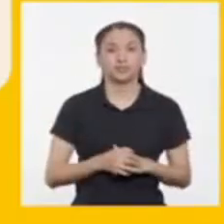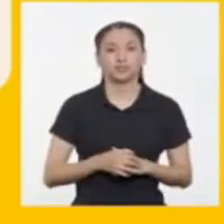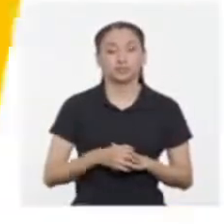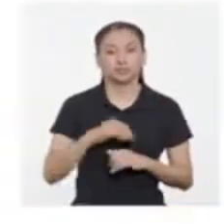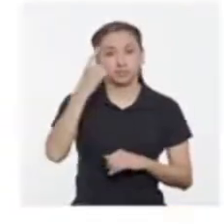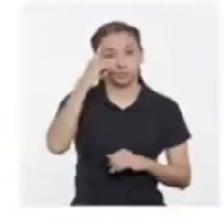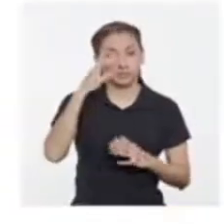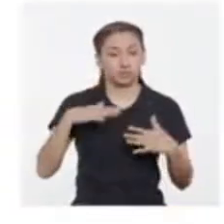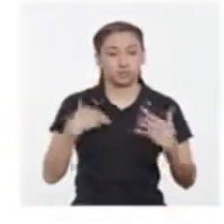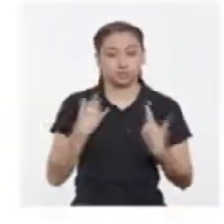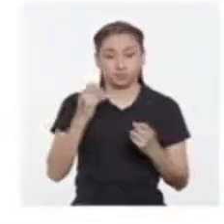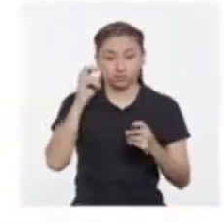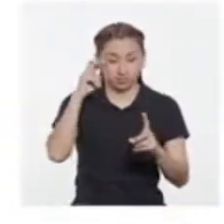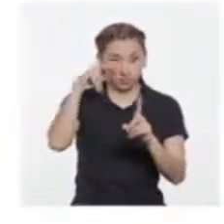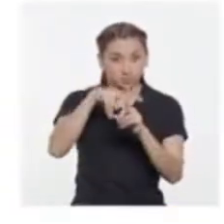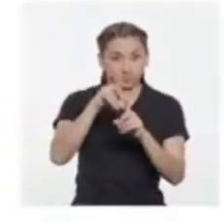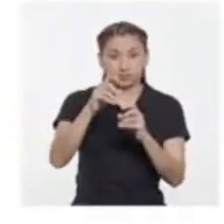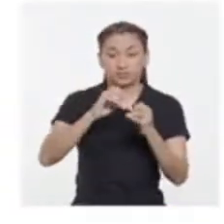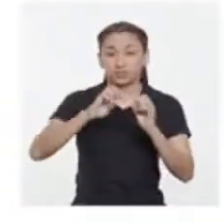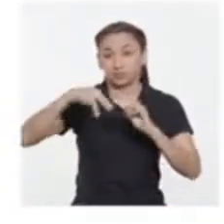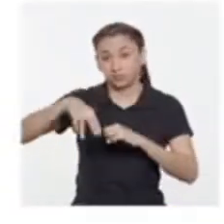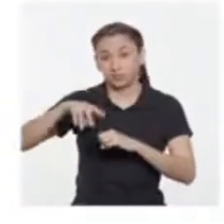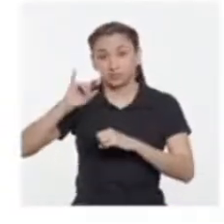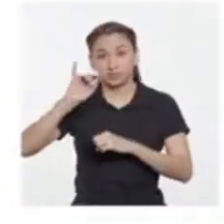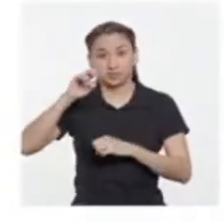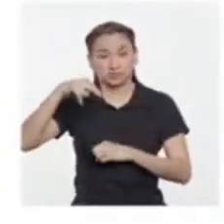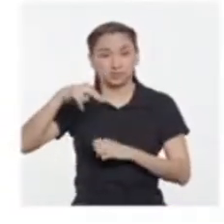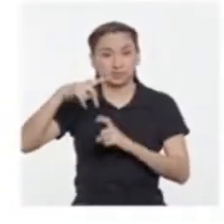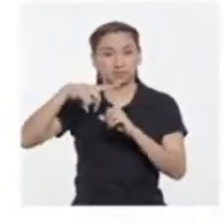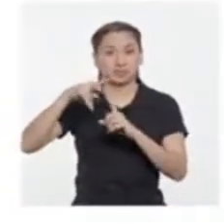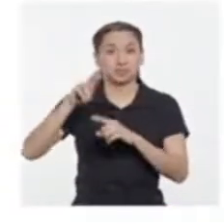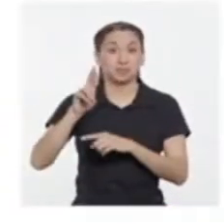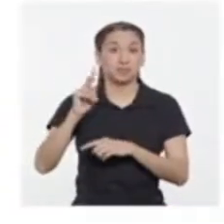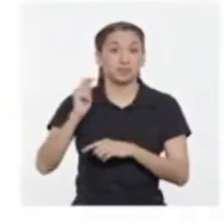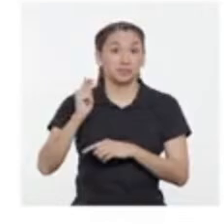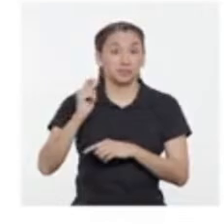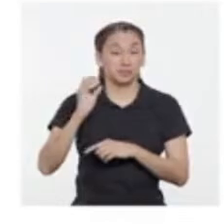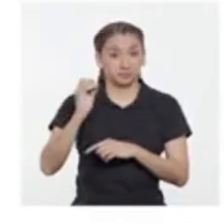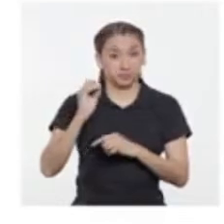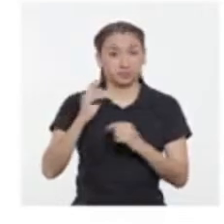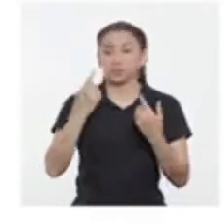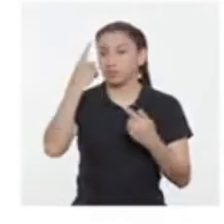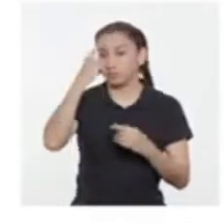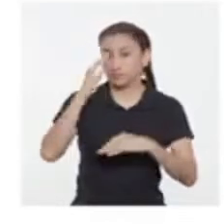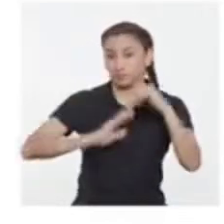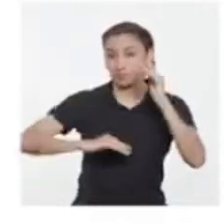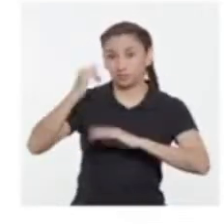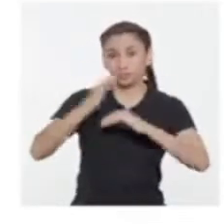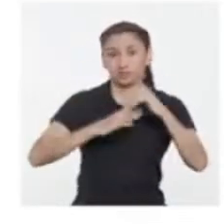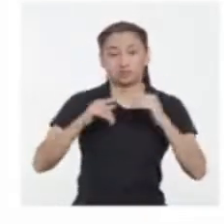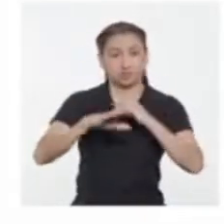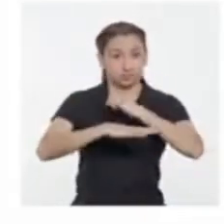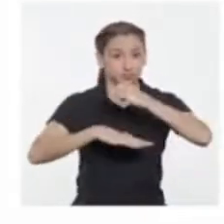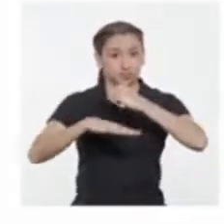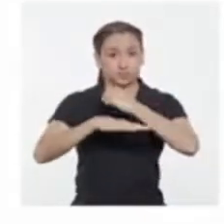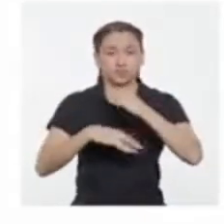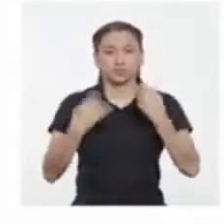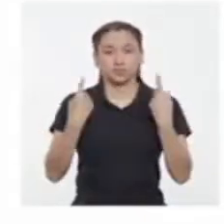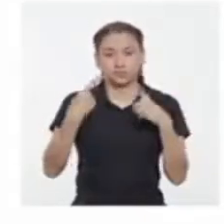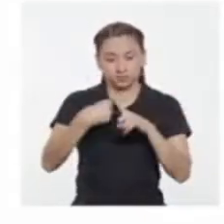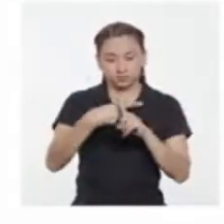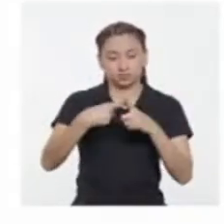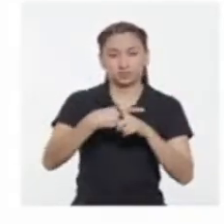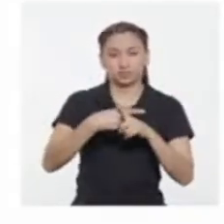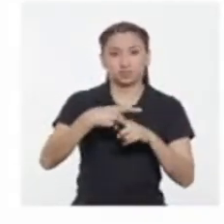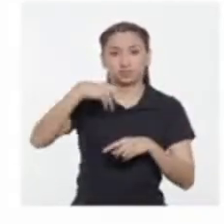fitotoldo? Para hallar la cantidad de metros lineales de listones de madera que necesitamos para construir la base, se van a